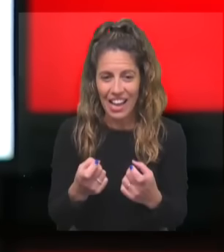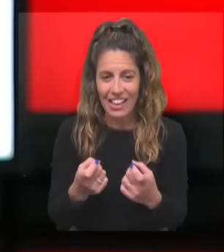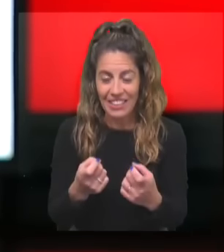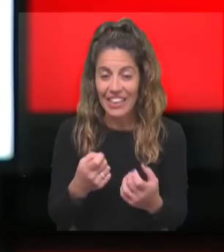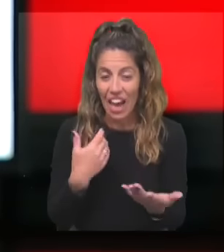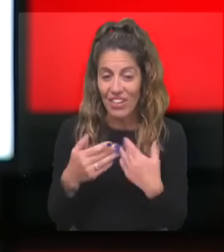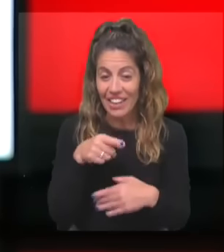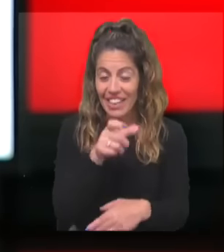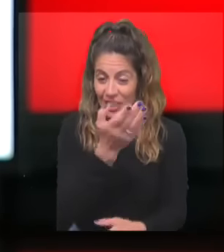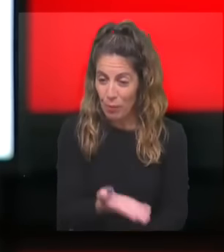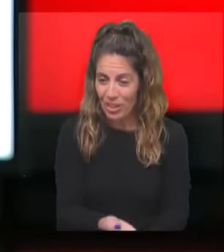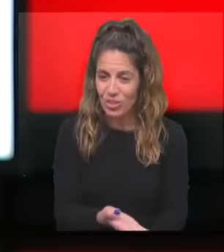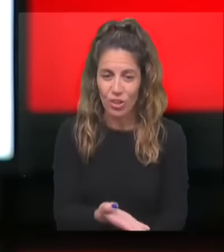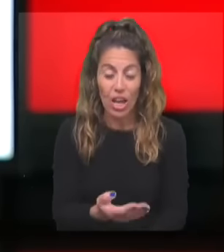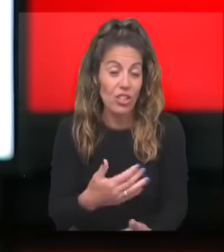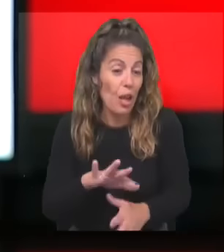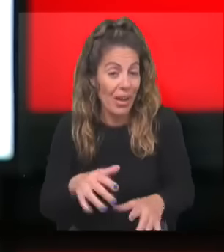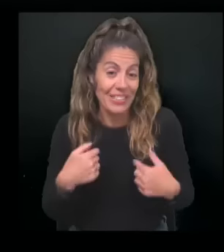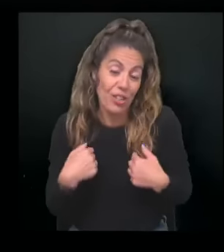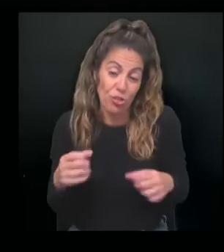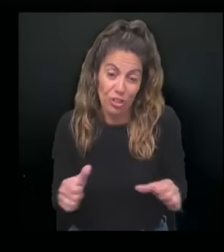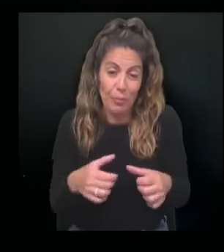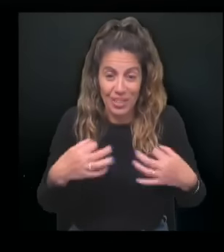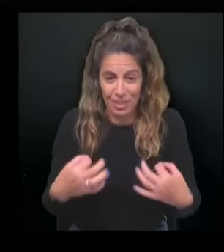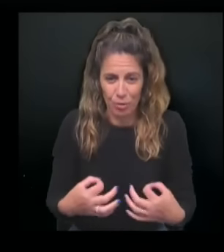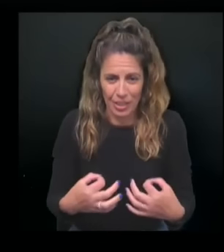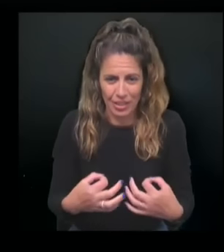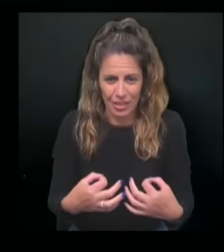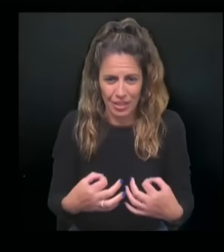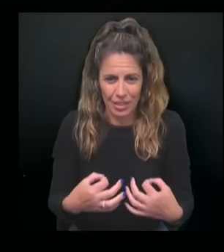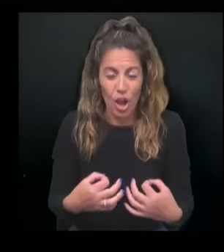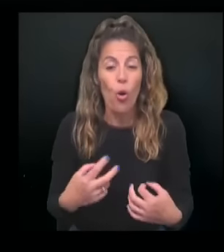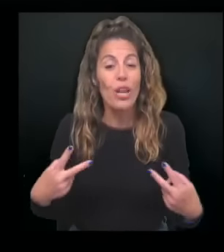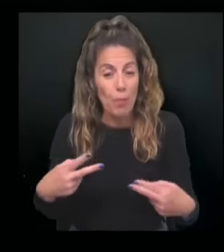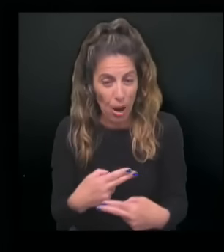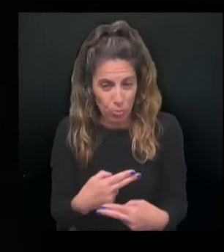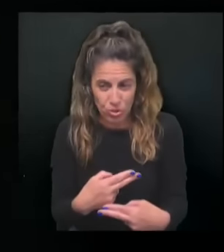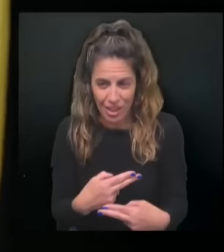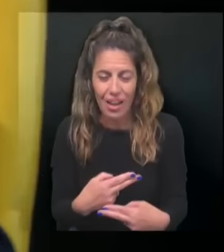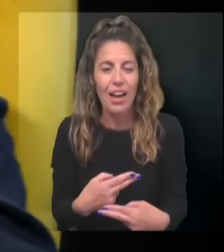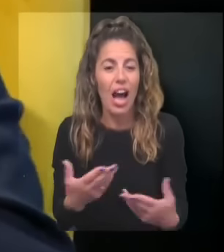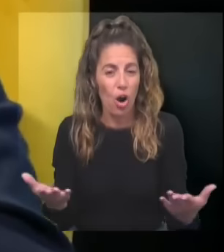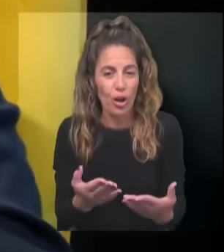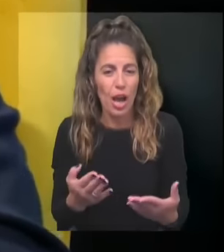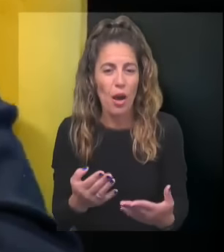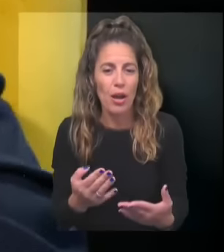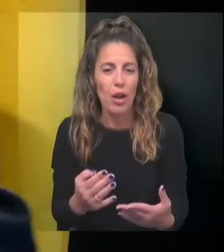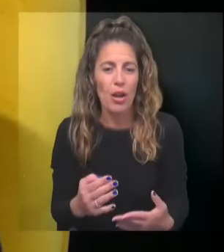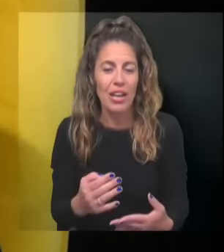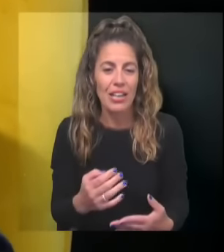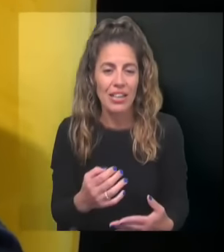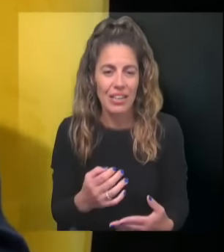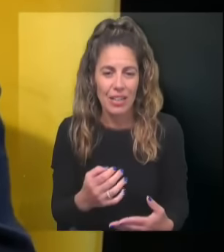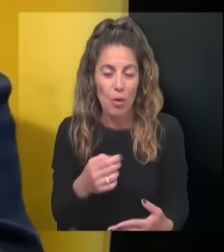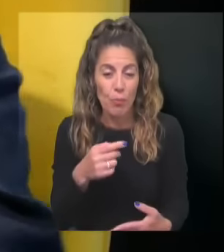que parecería que vamos bien, no sé. Voy a ir a una pausa. Primero, mencionaste a Gonzalo,